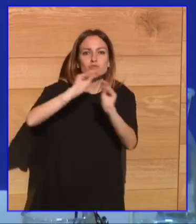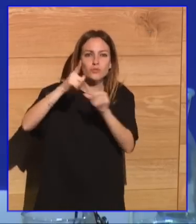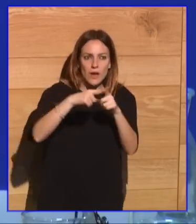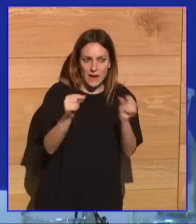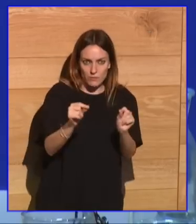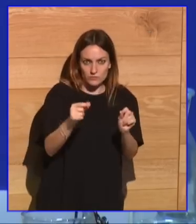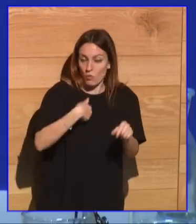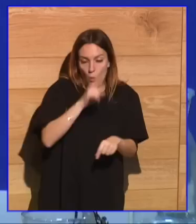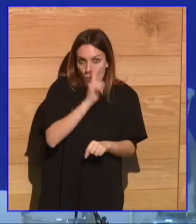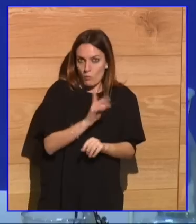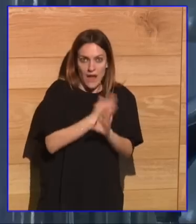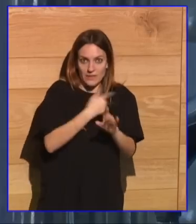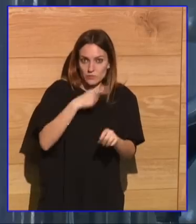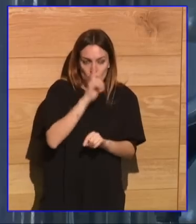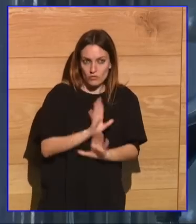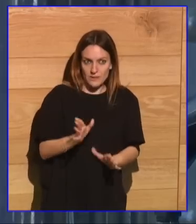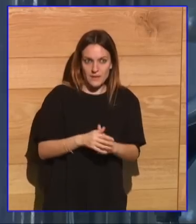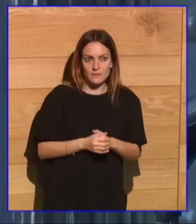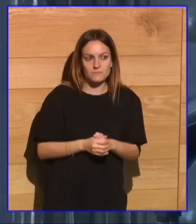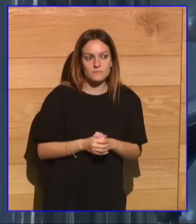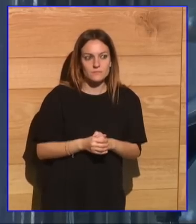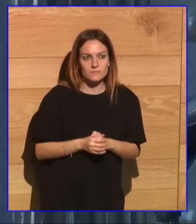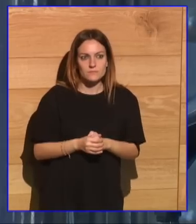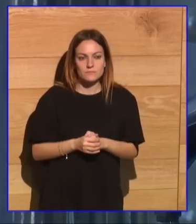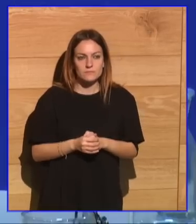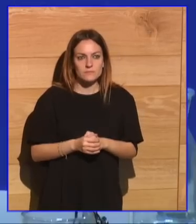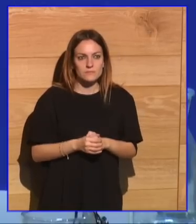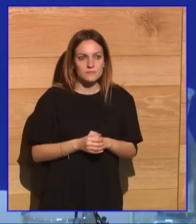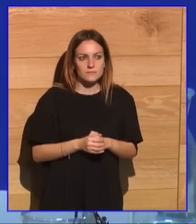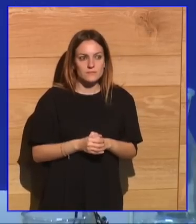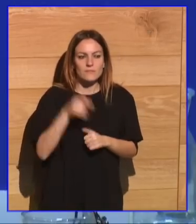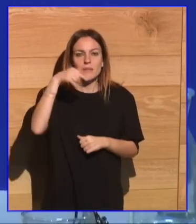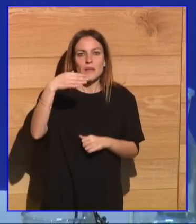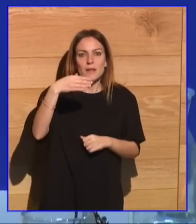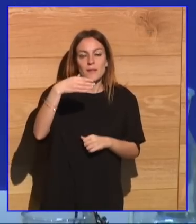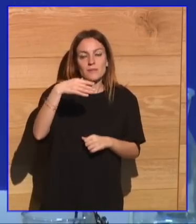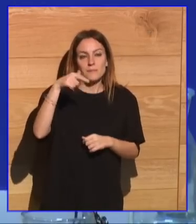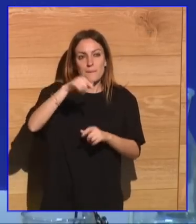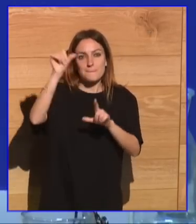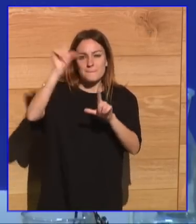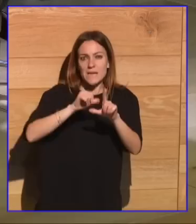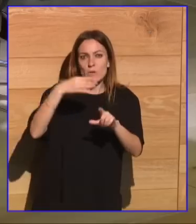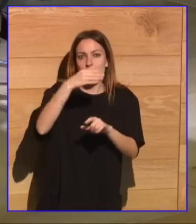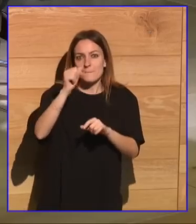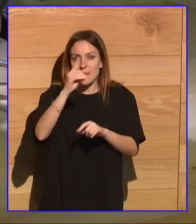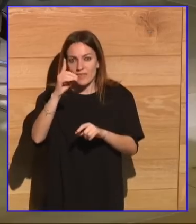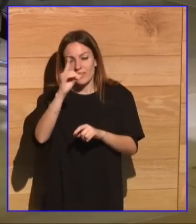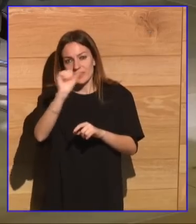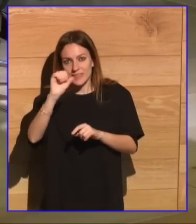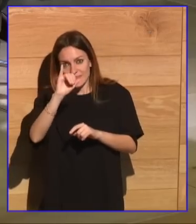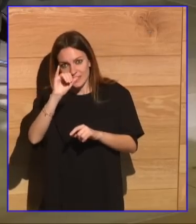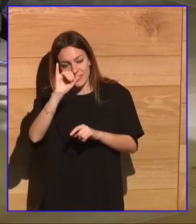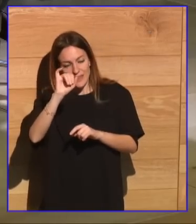Yo Bad no Day, lo sabía. Bad Day at Bad Rock? ¿Os Es de acordáis? Richard Brooks, creo, ¿no? No, Y- no. ¿No? es Richard Brooks, ¿Cómo, no. ¿Cómo se llama aquí? No, es que no me